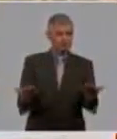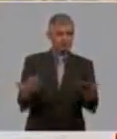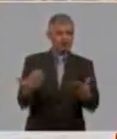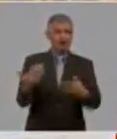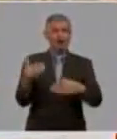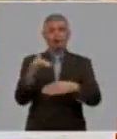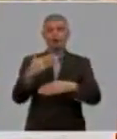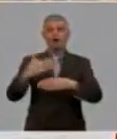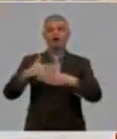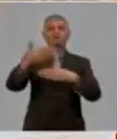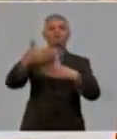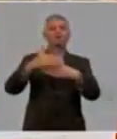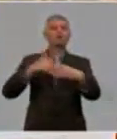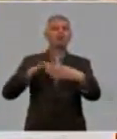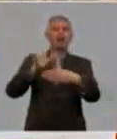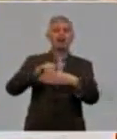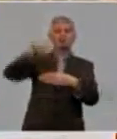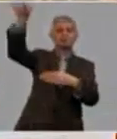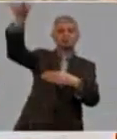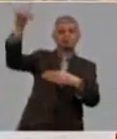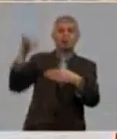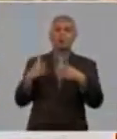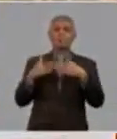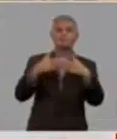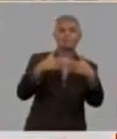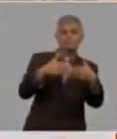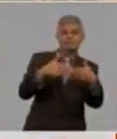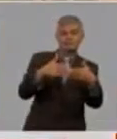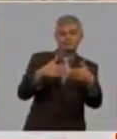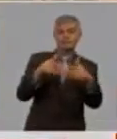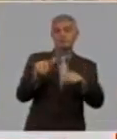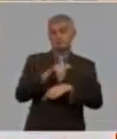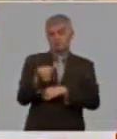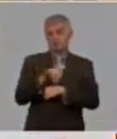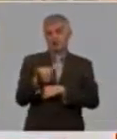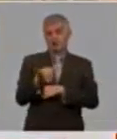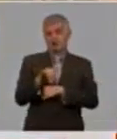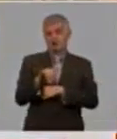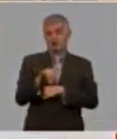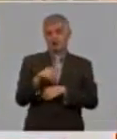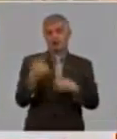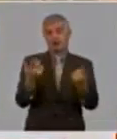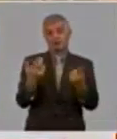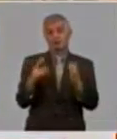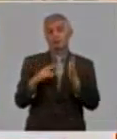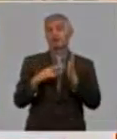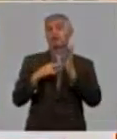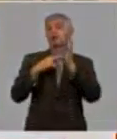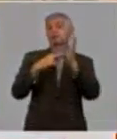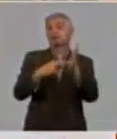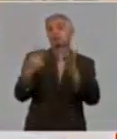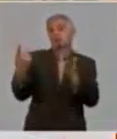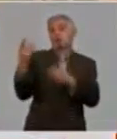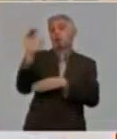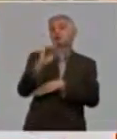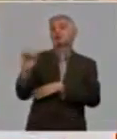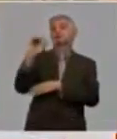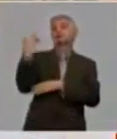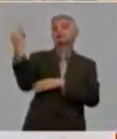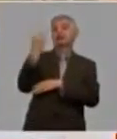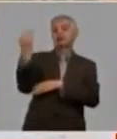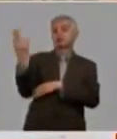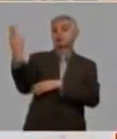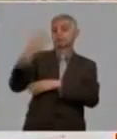fronteras aéreas y las fronteras marítimas, que son realmente atendiendo recomendaciones de las organizaciones internacionales para este